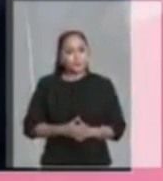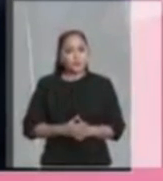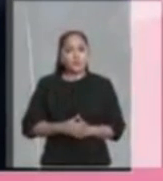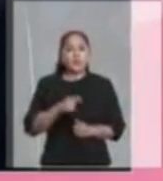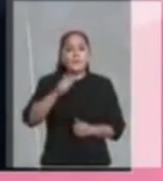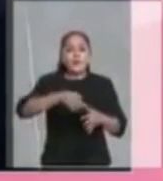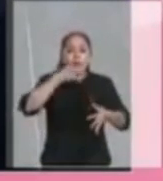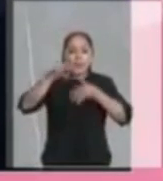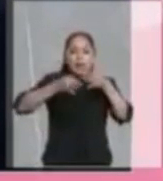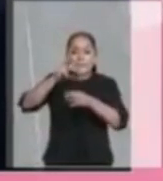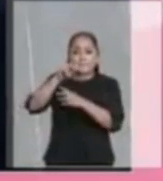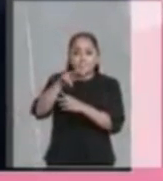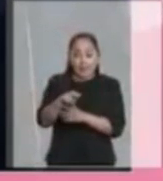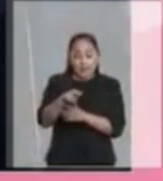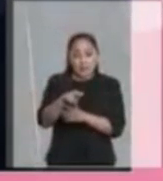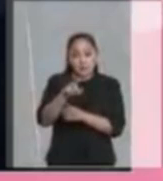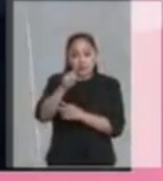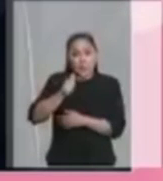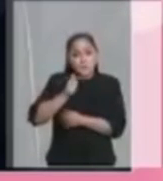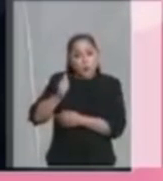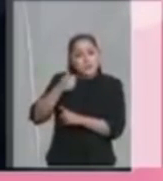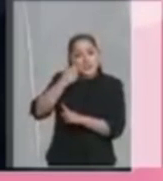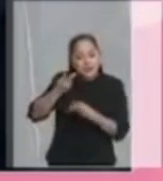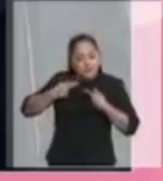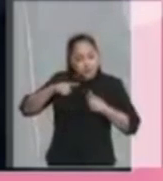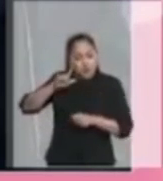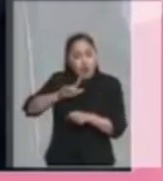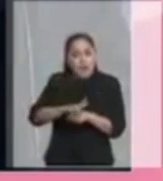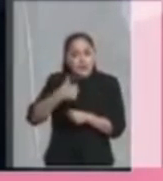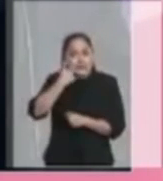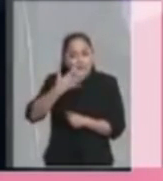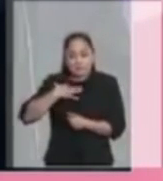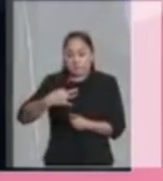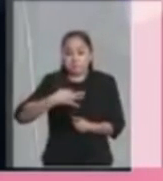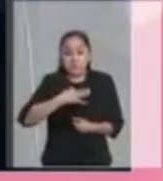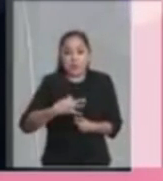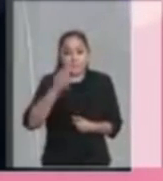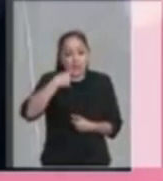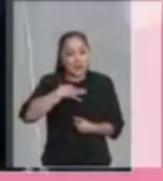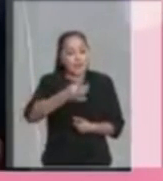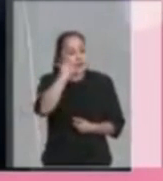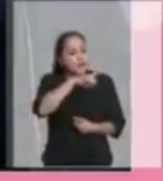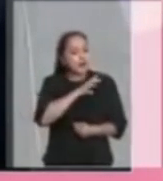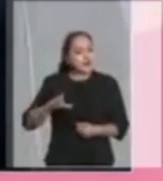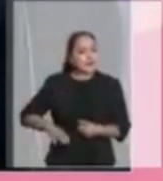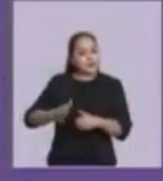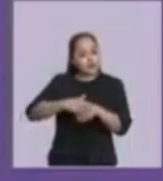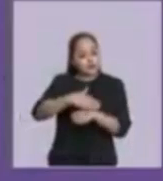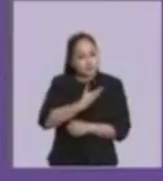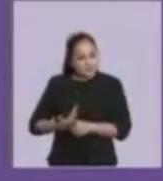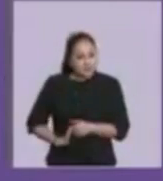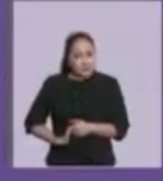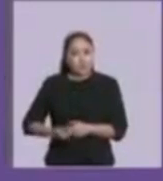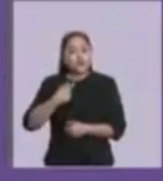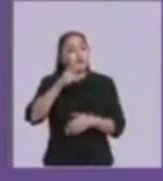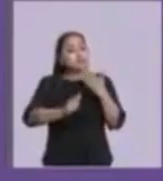los spots del PAN para promoverse en lo personal y obtener así su candidatura presidencial? Siempre he sido respetuoso de